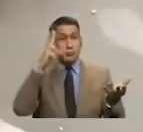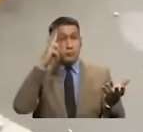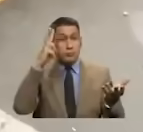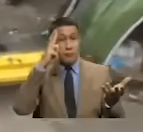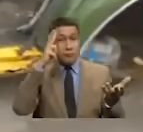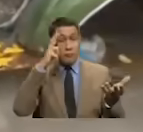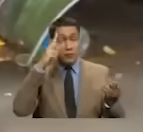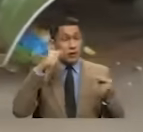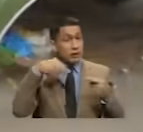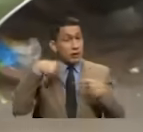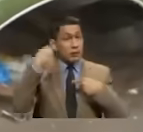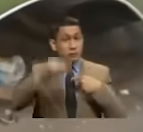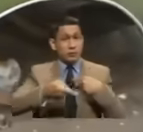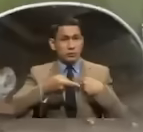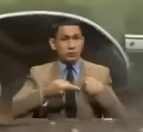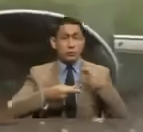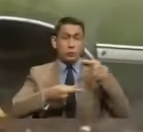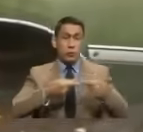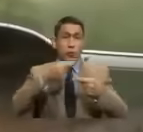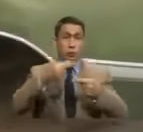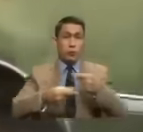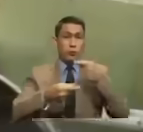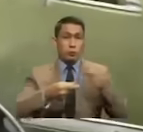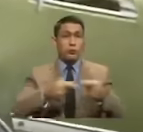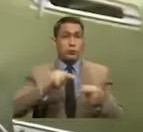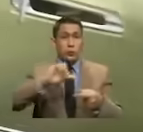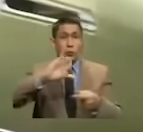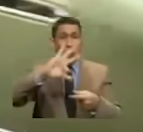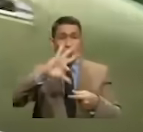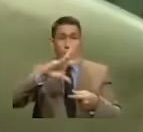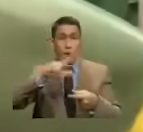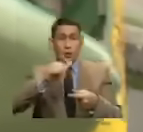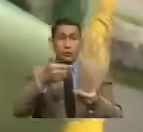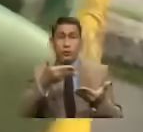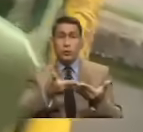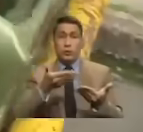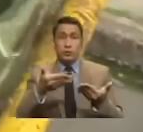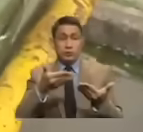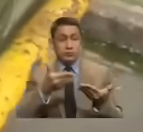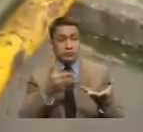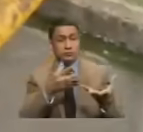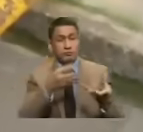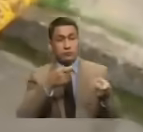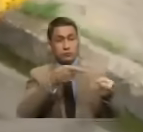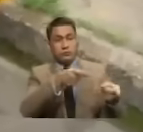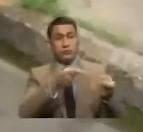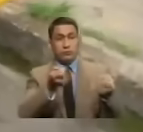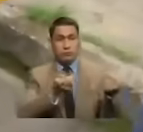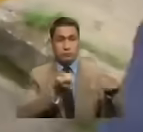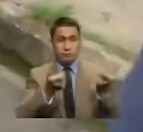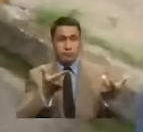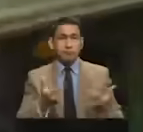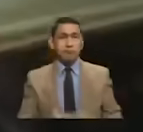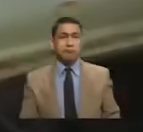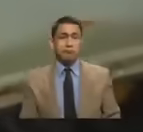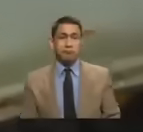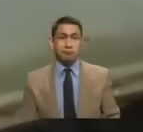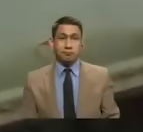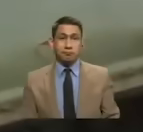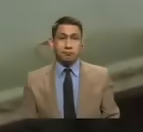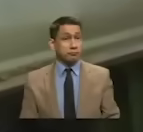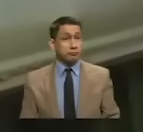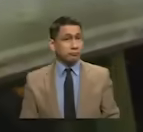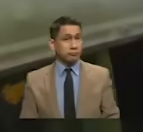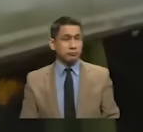el pasar del tiempo, empezaron a llevársele todo, a desbaratarlo. Esto se ha convertido en